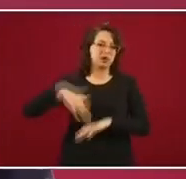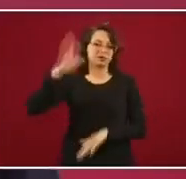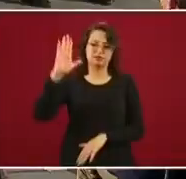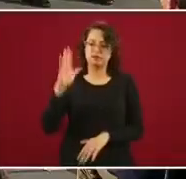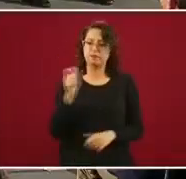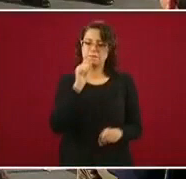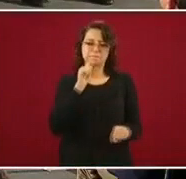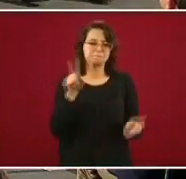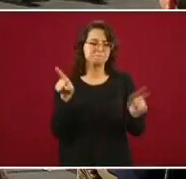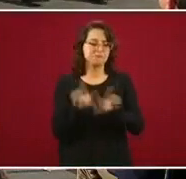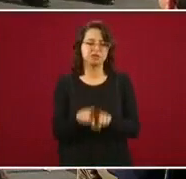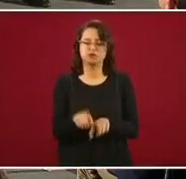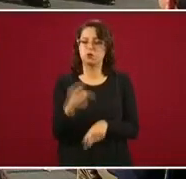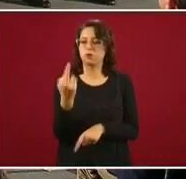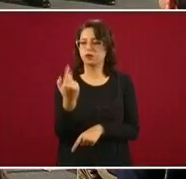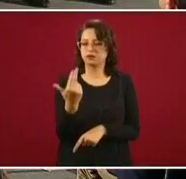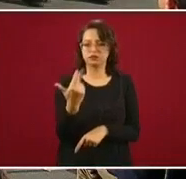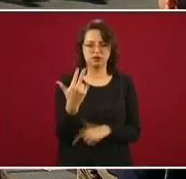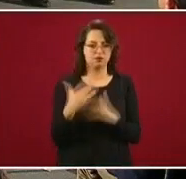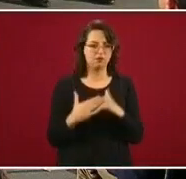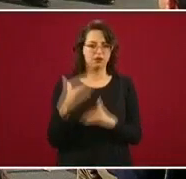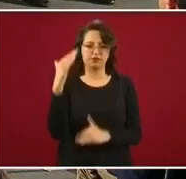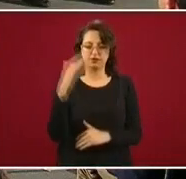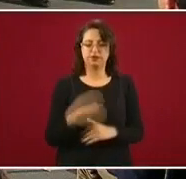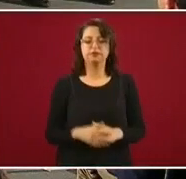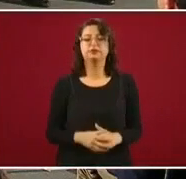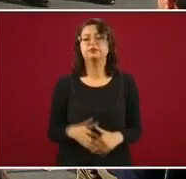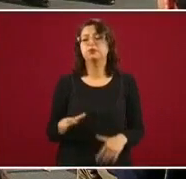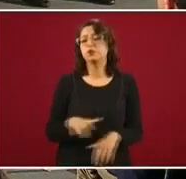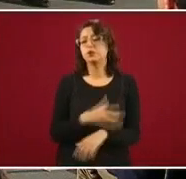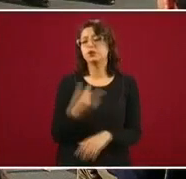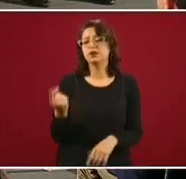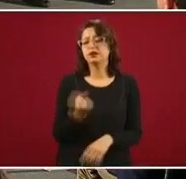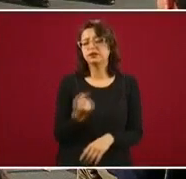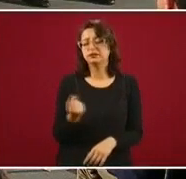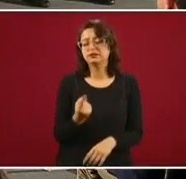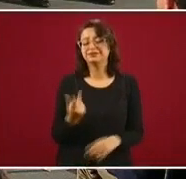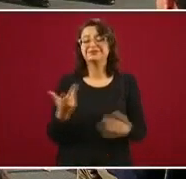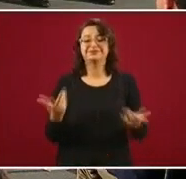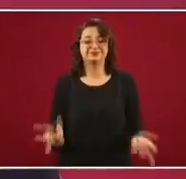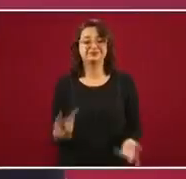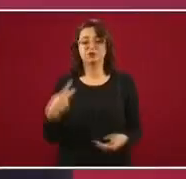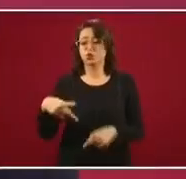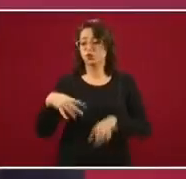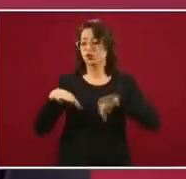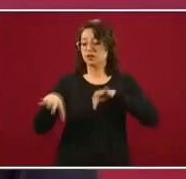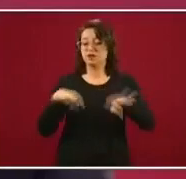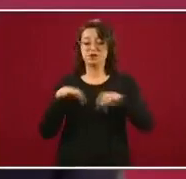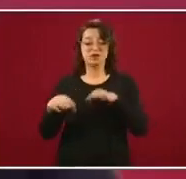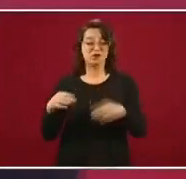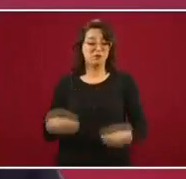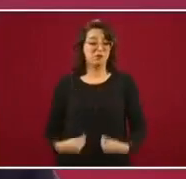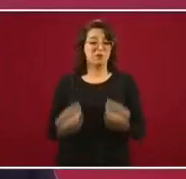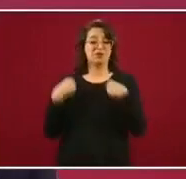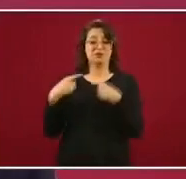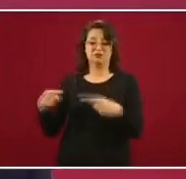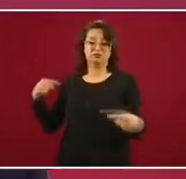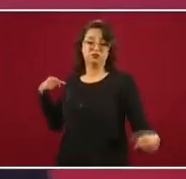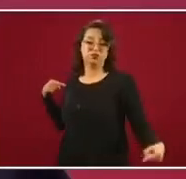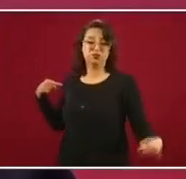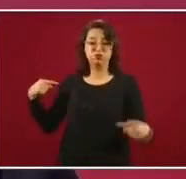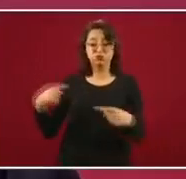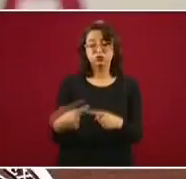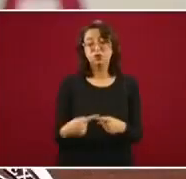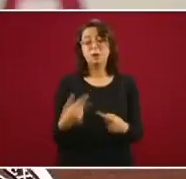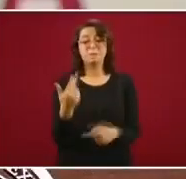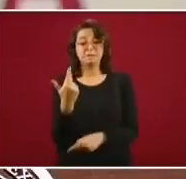seguir calculando en 25. Por una razón simple, creemos que es el trabajo de toda su vida, que cotizaron con 25